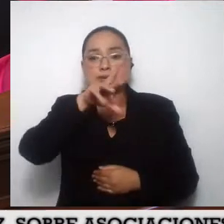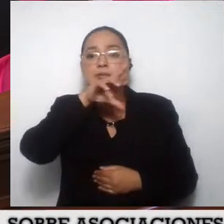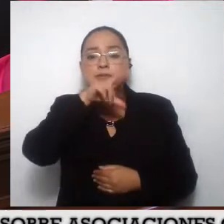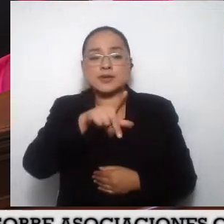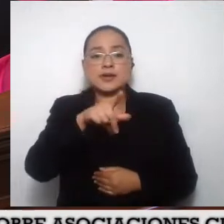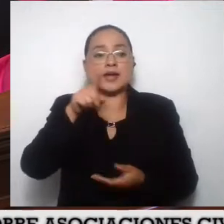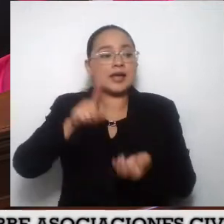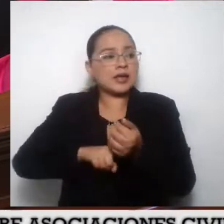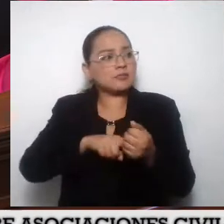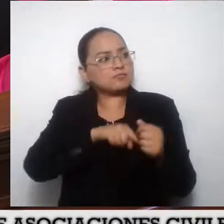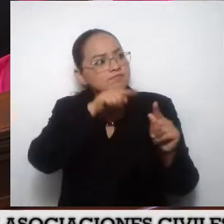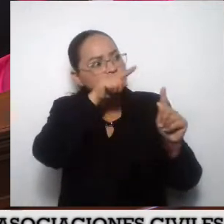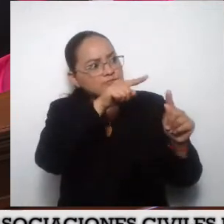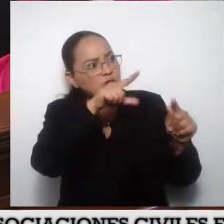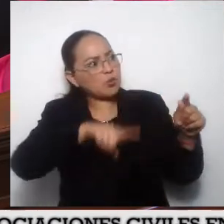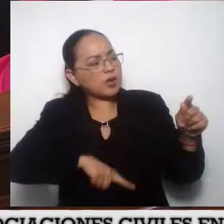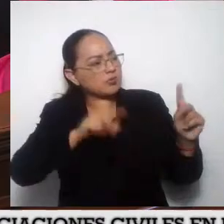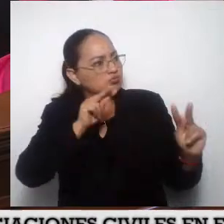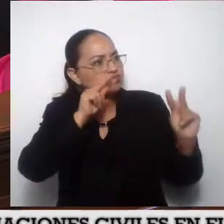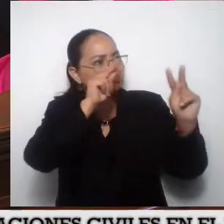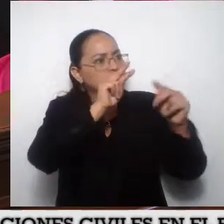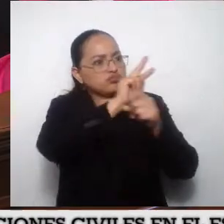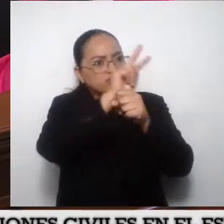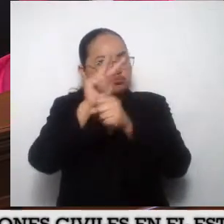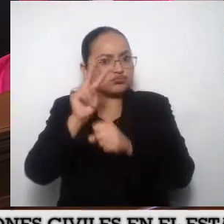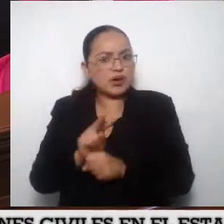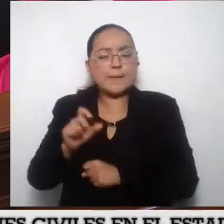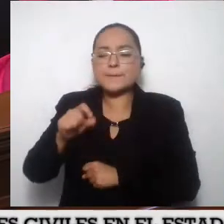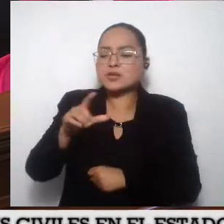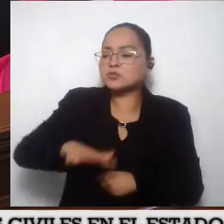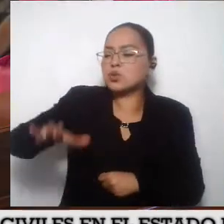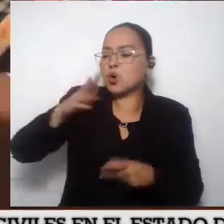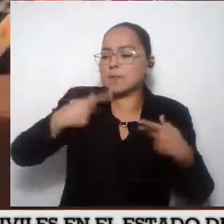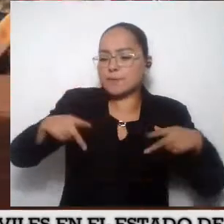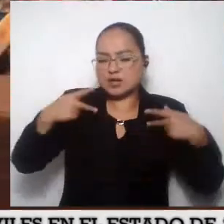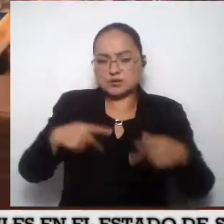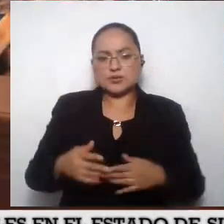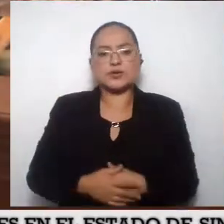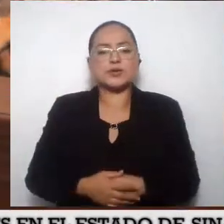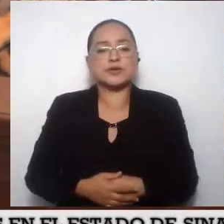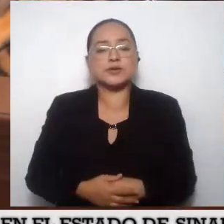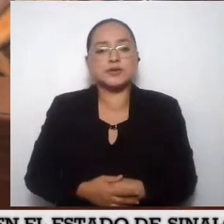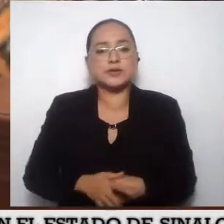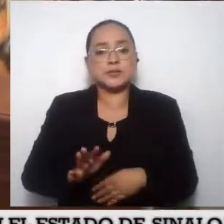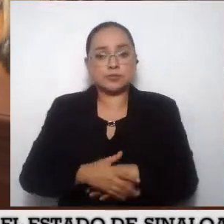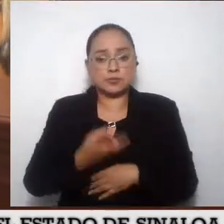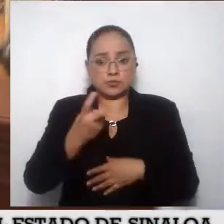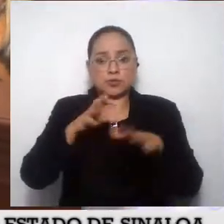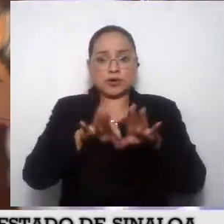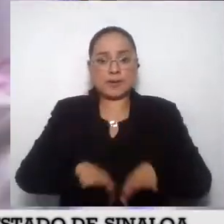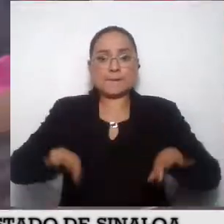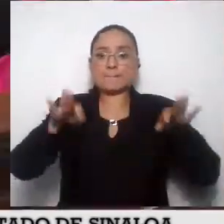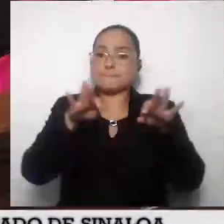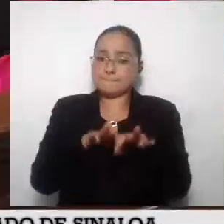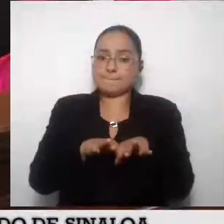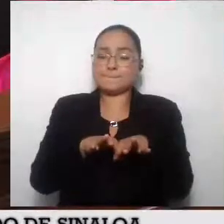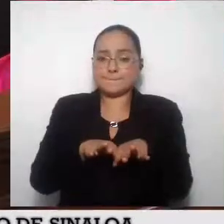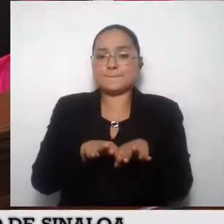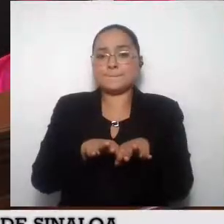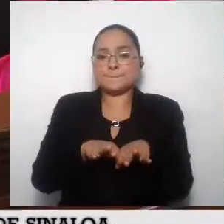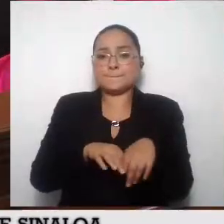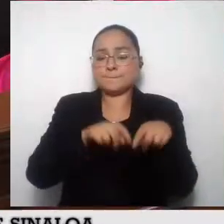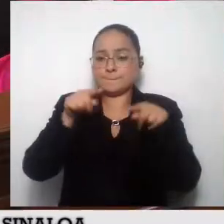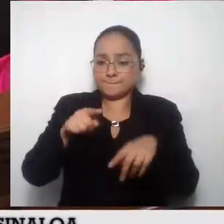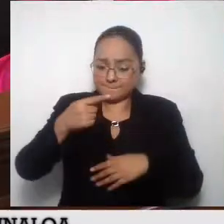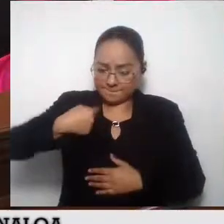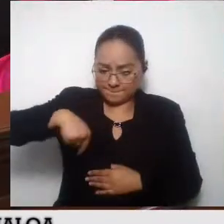que estén observados por la propia sociedad, por la propia ciudadanía. Por eso es muy importante que nosotros,